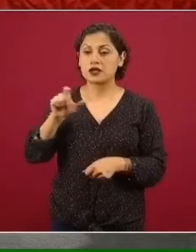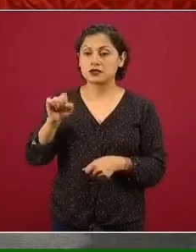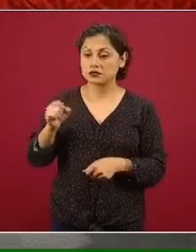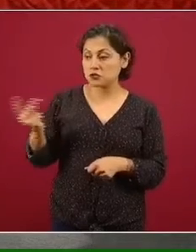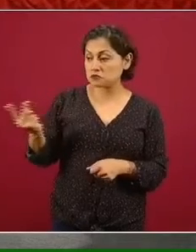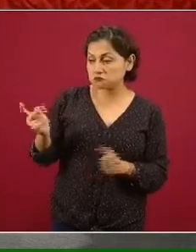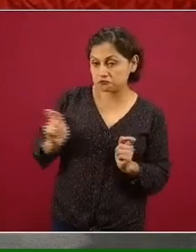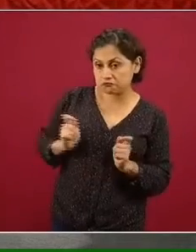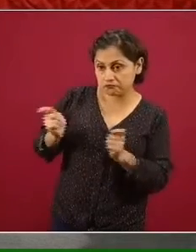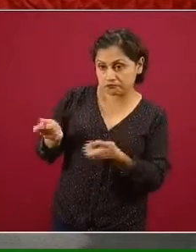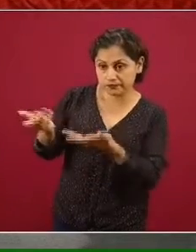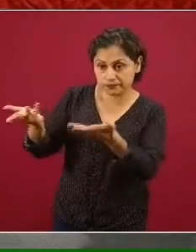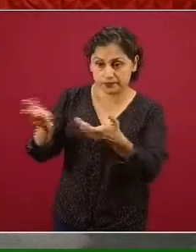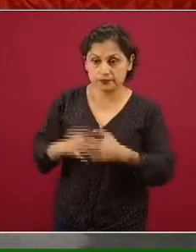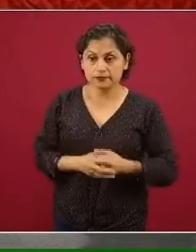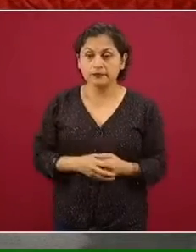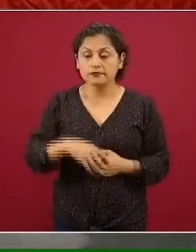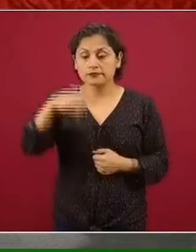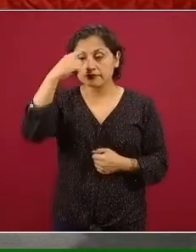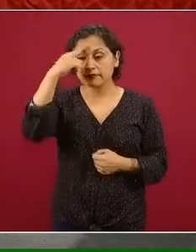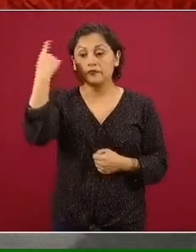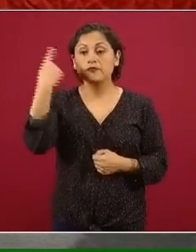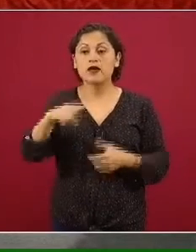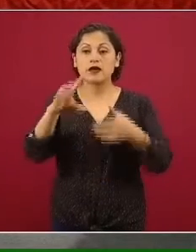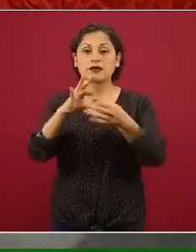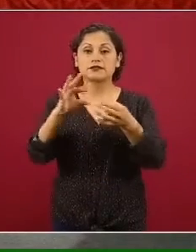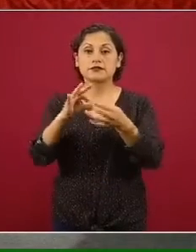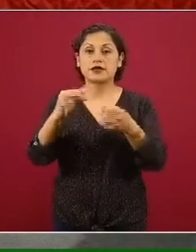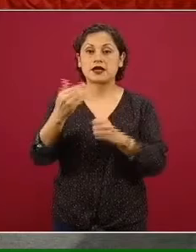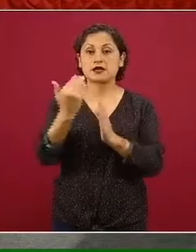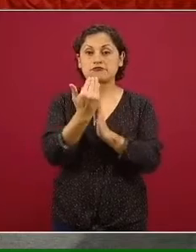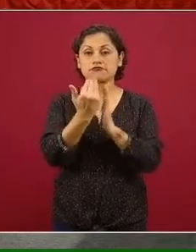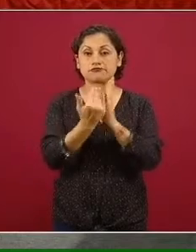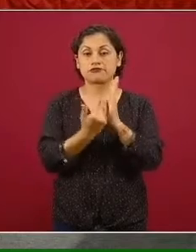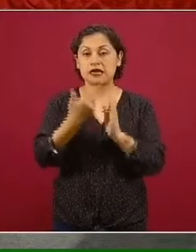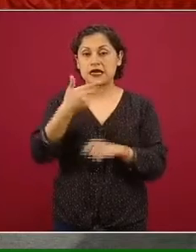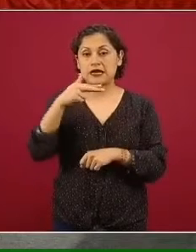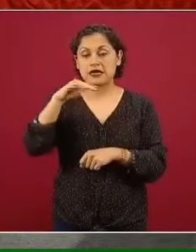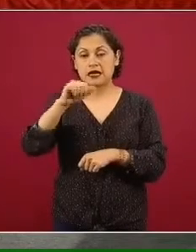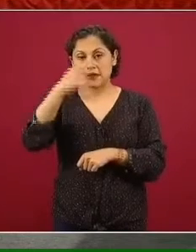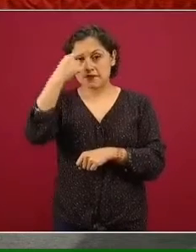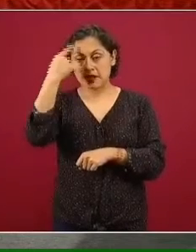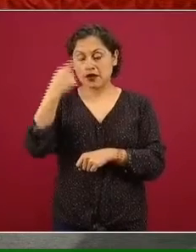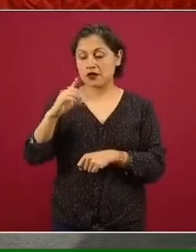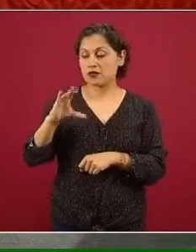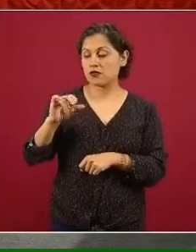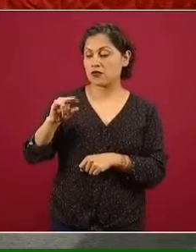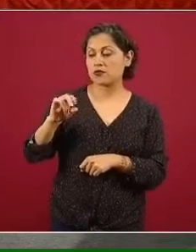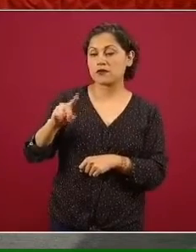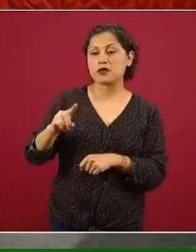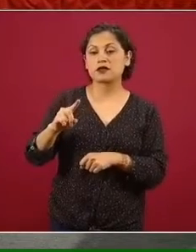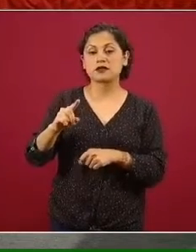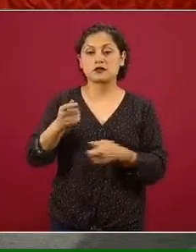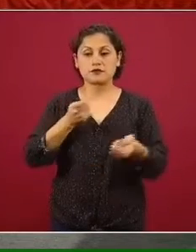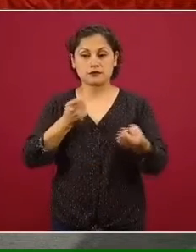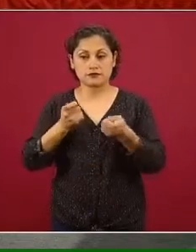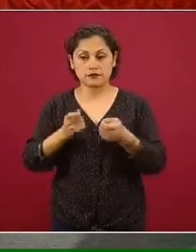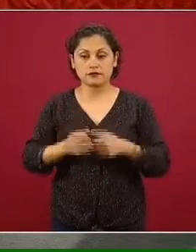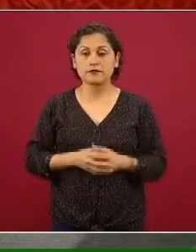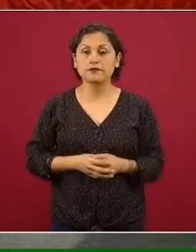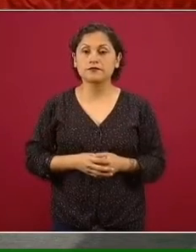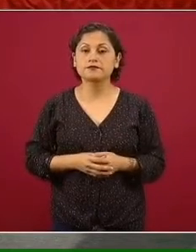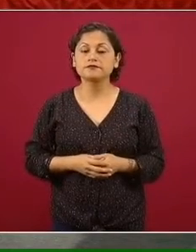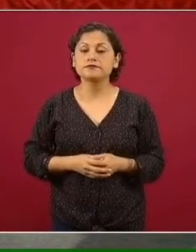gusten hacer uso de la palabra, para comentarnos sobre la guía de manejo médico del COVID. Bueno, buenas tardes a